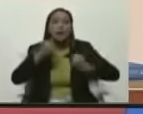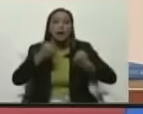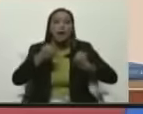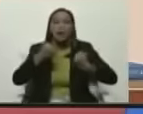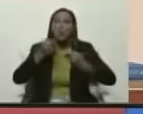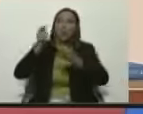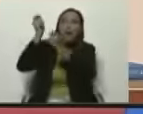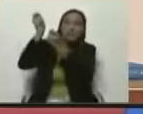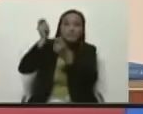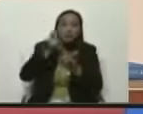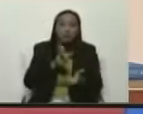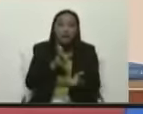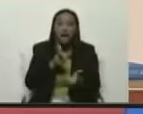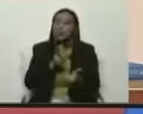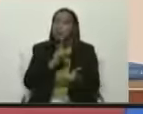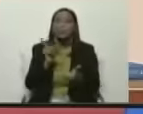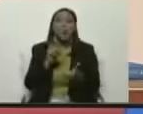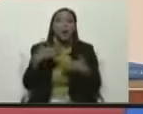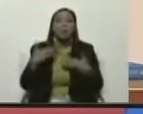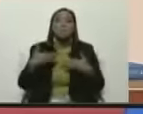Venezuela, no los vendían,